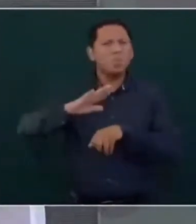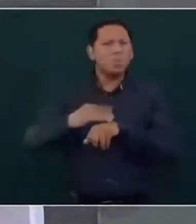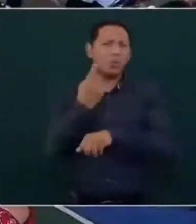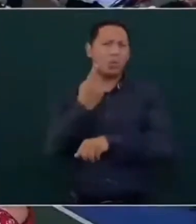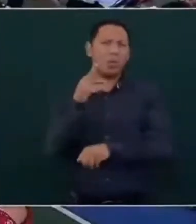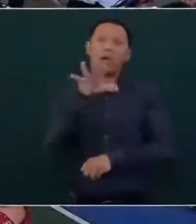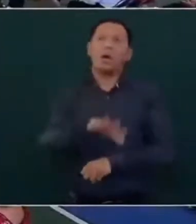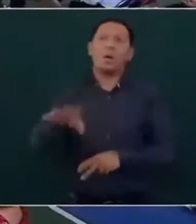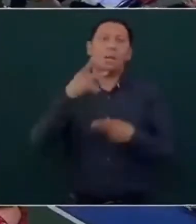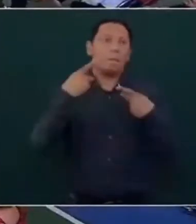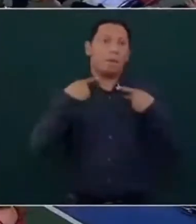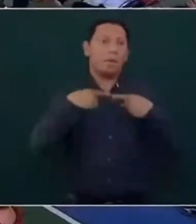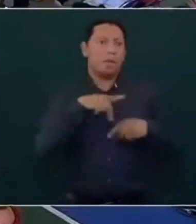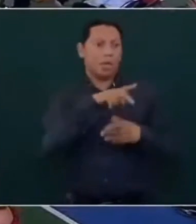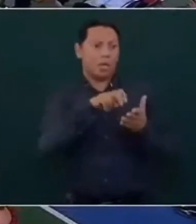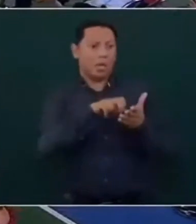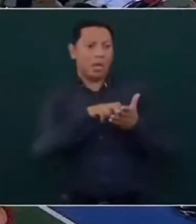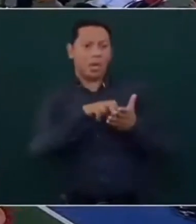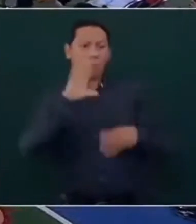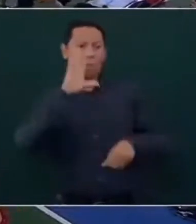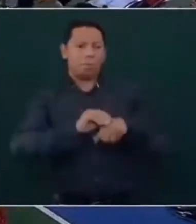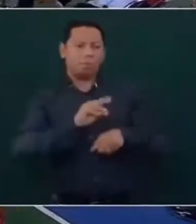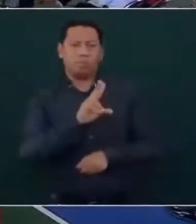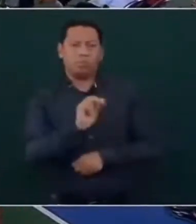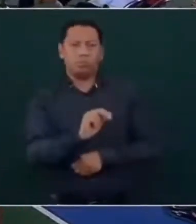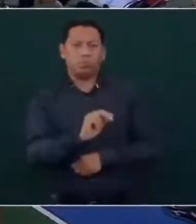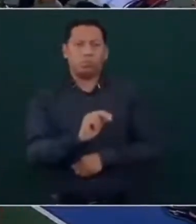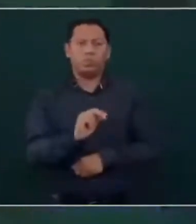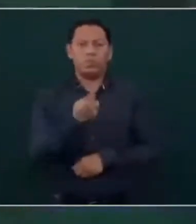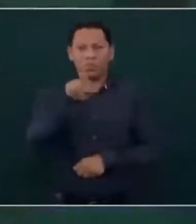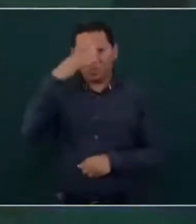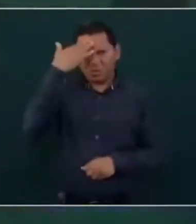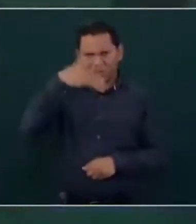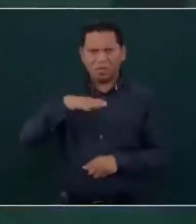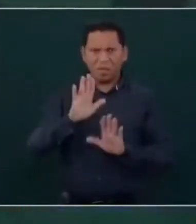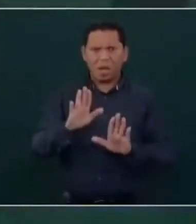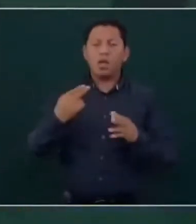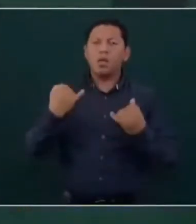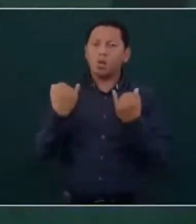Además, ya hay reformas a la Constitución que logramos